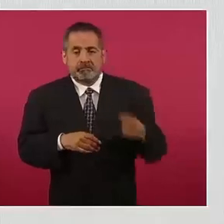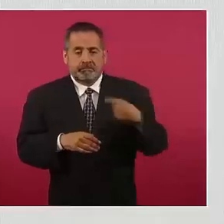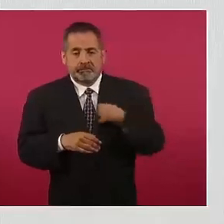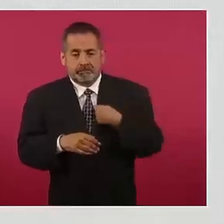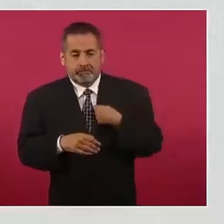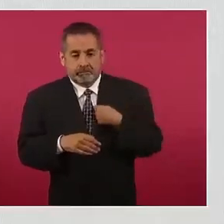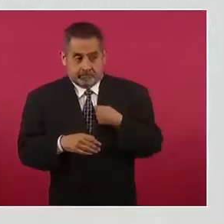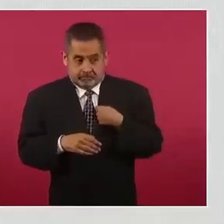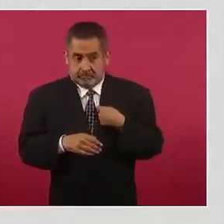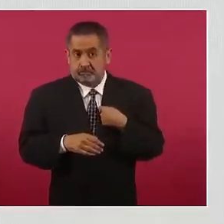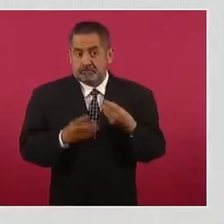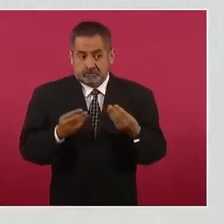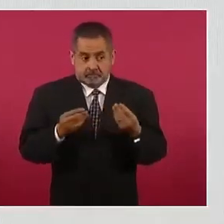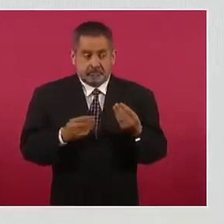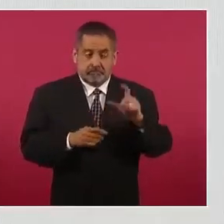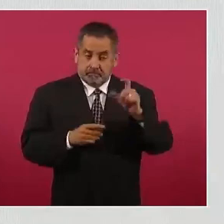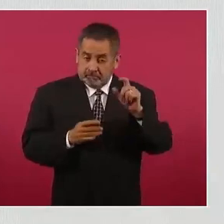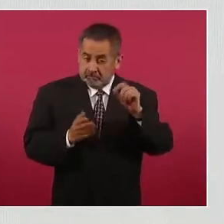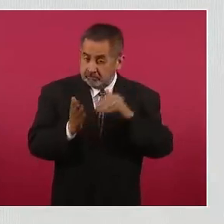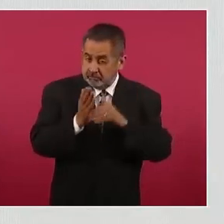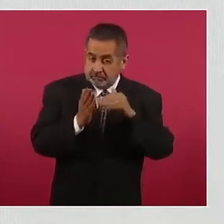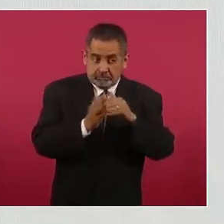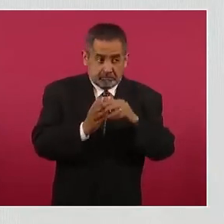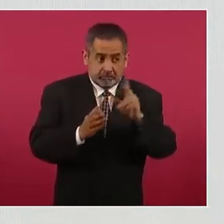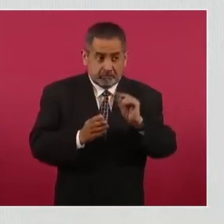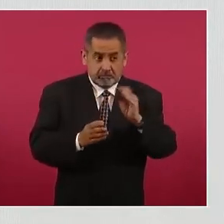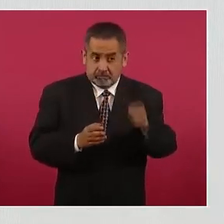No es poca cosa.